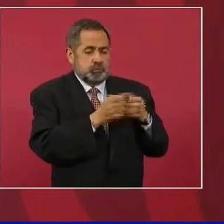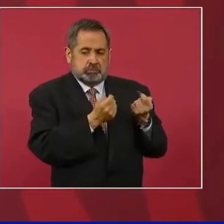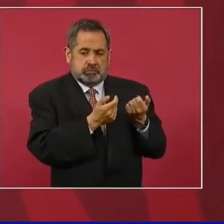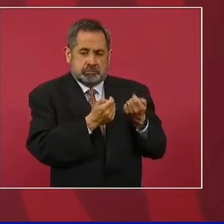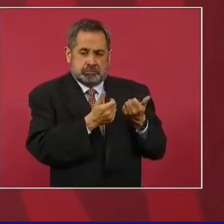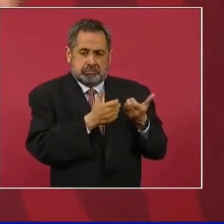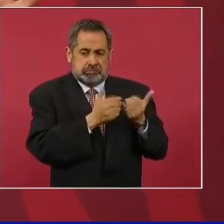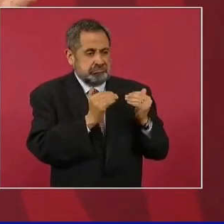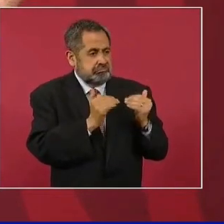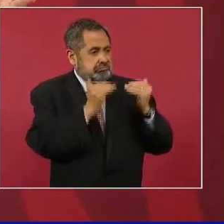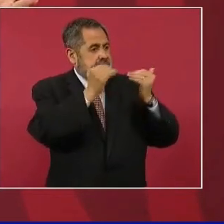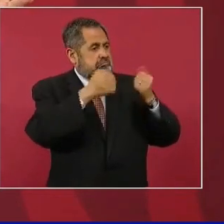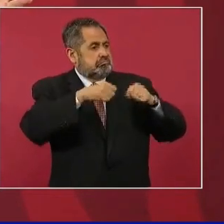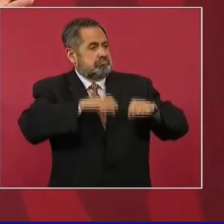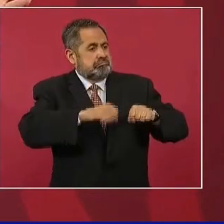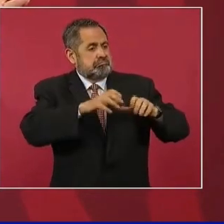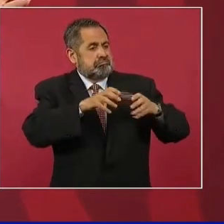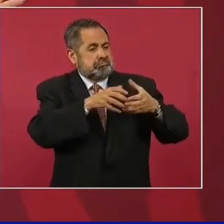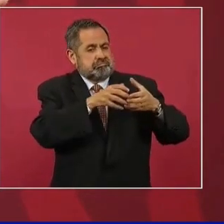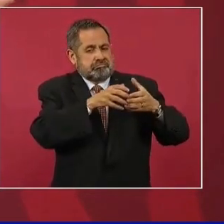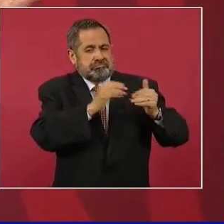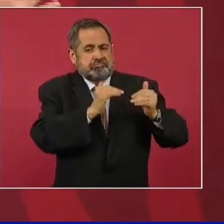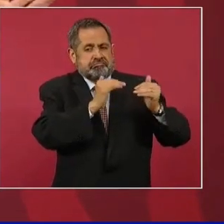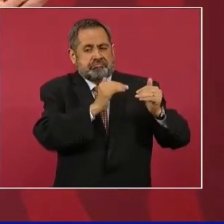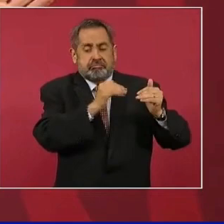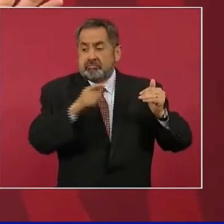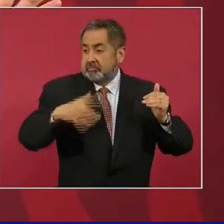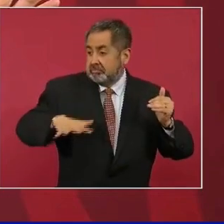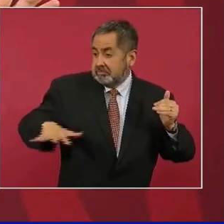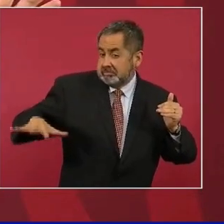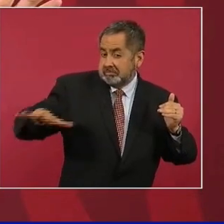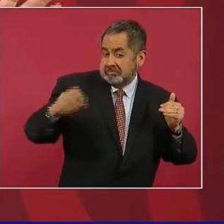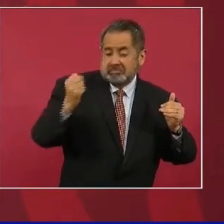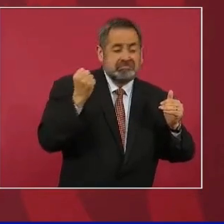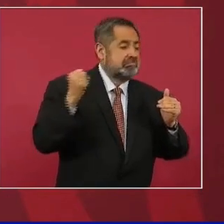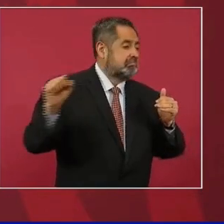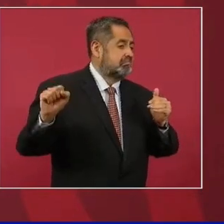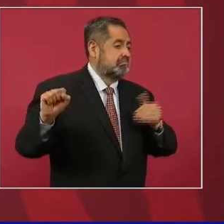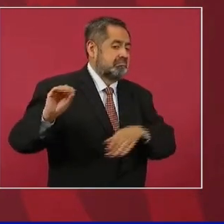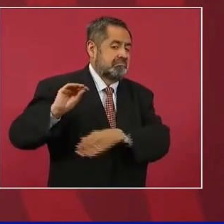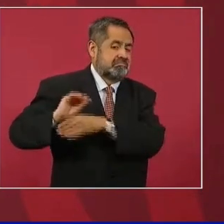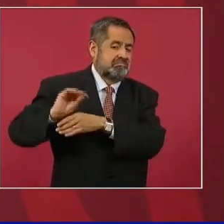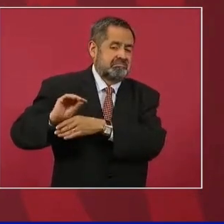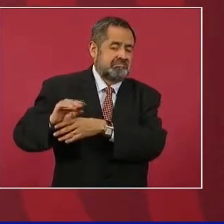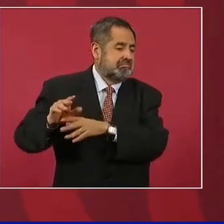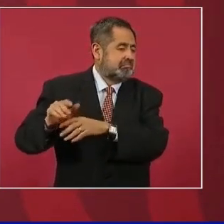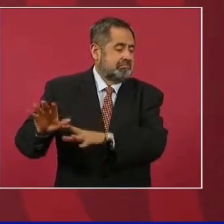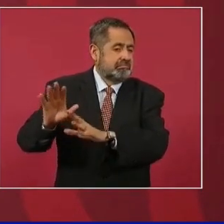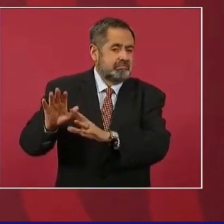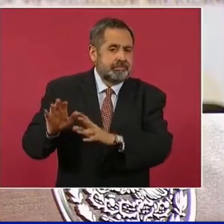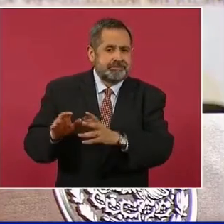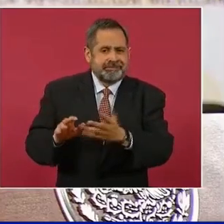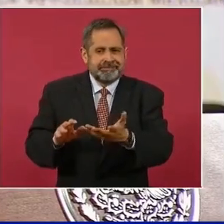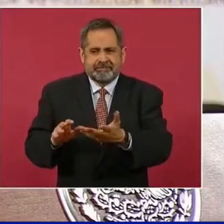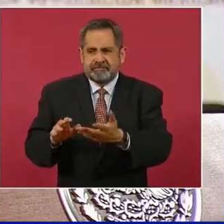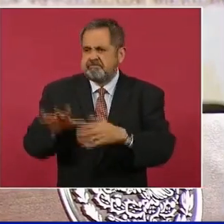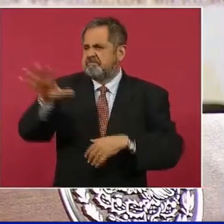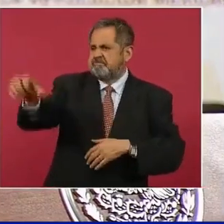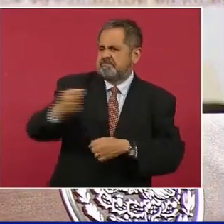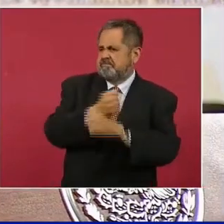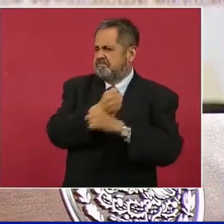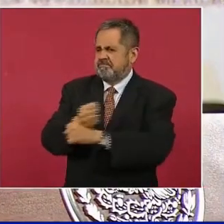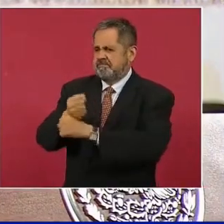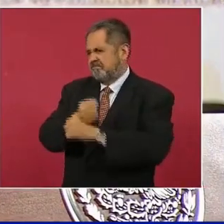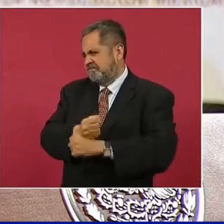a los de arriba, y darle la espalda a la mayoría del pueblo, pero no solo darle la espalda, esclavizar